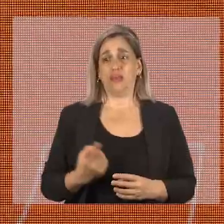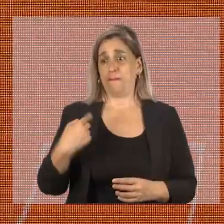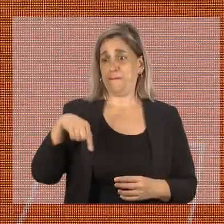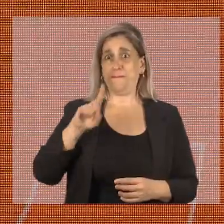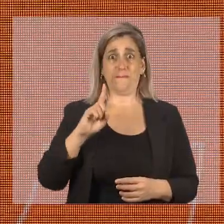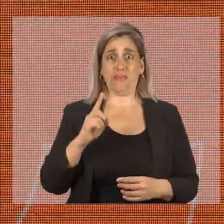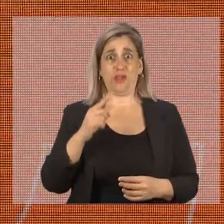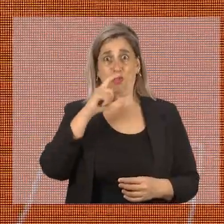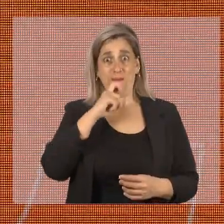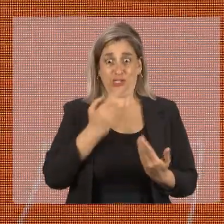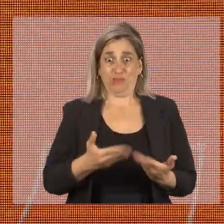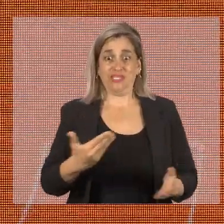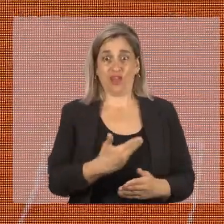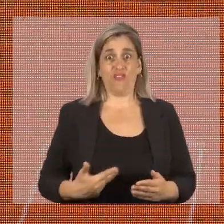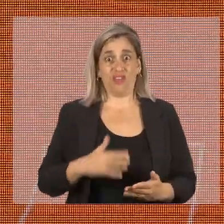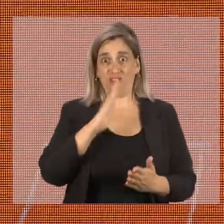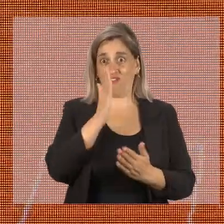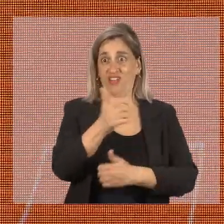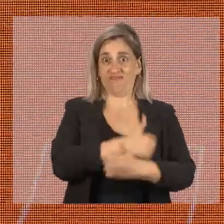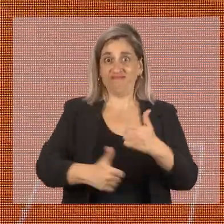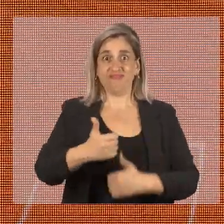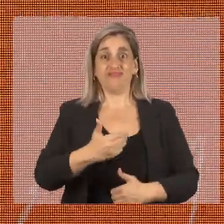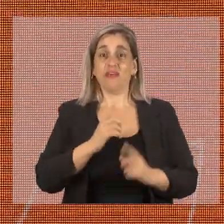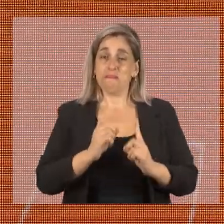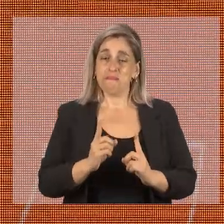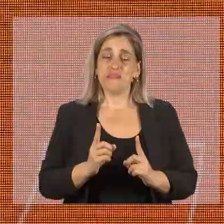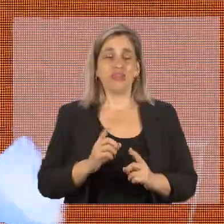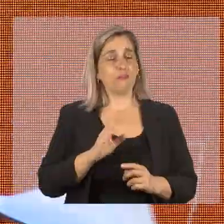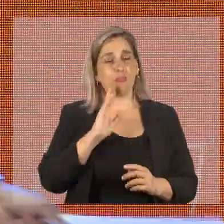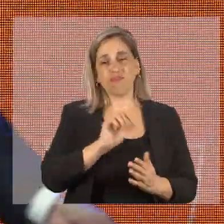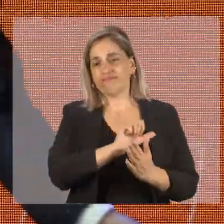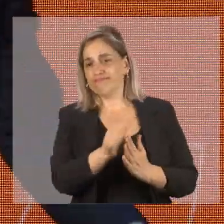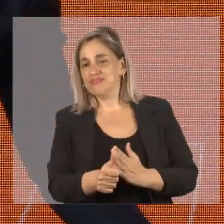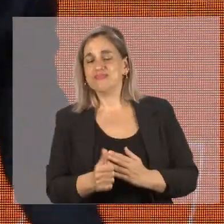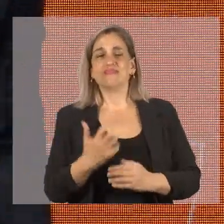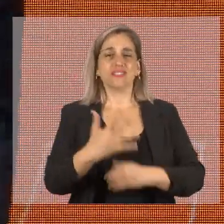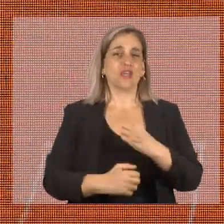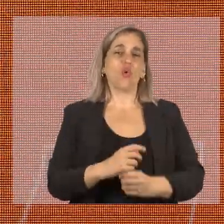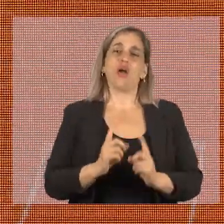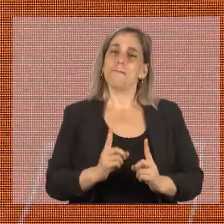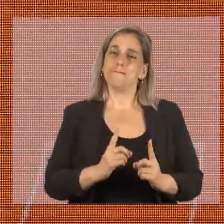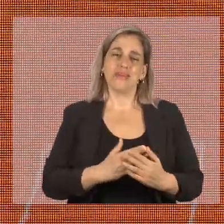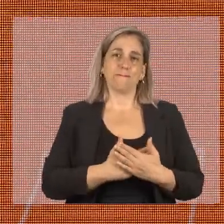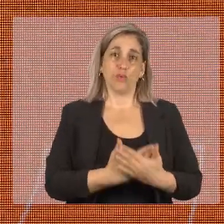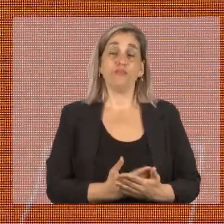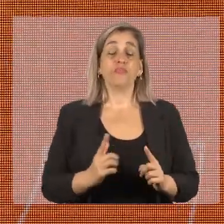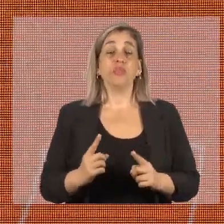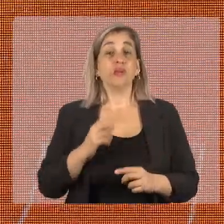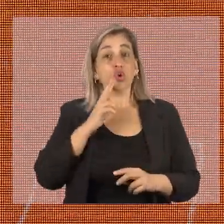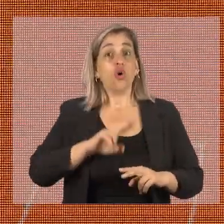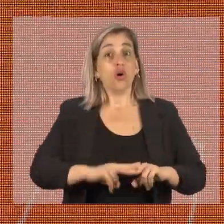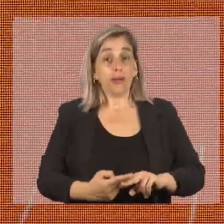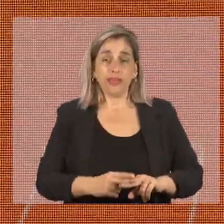que en el primer día. Porque al fin y al cabo, lo dije en todos lados, y lo puedo